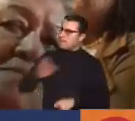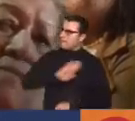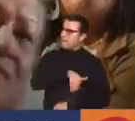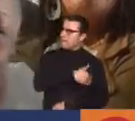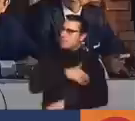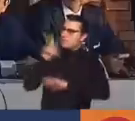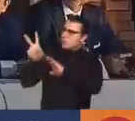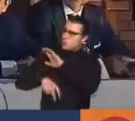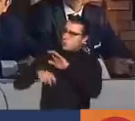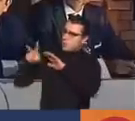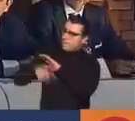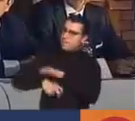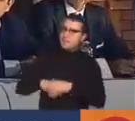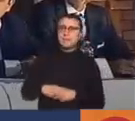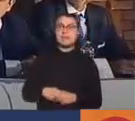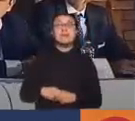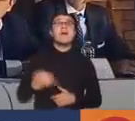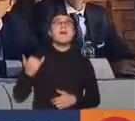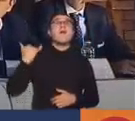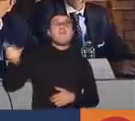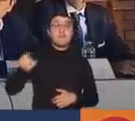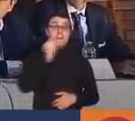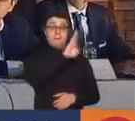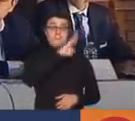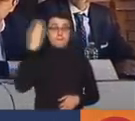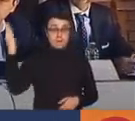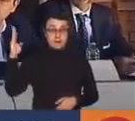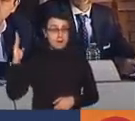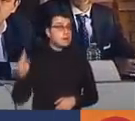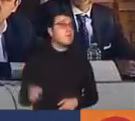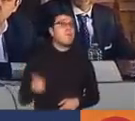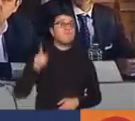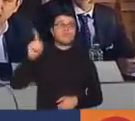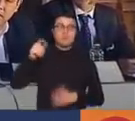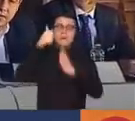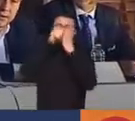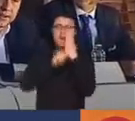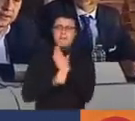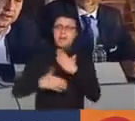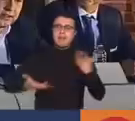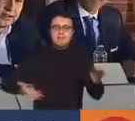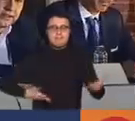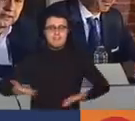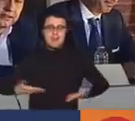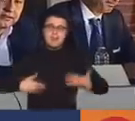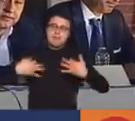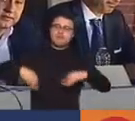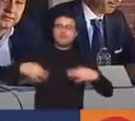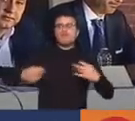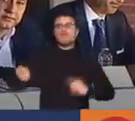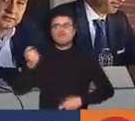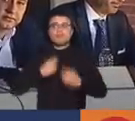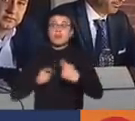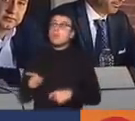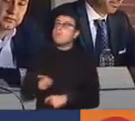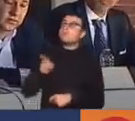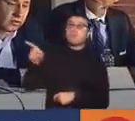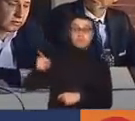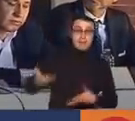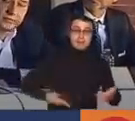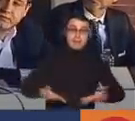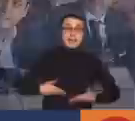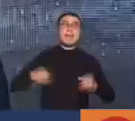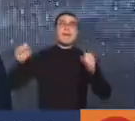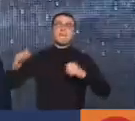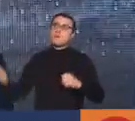Minas. Hay un programa de tenderos para poner en las tiendas paneles solares